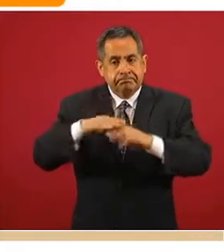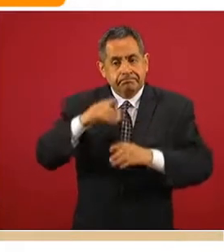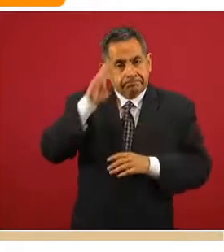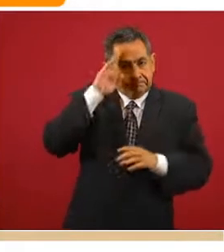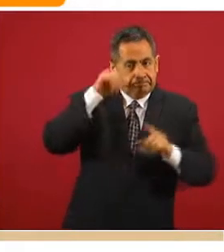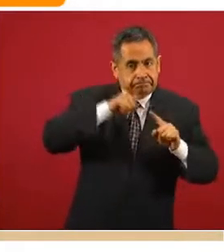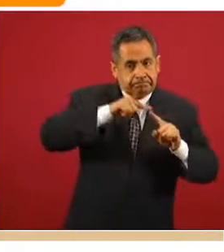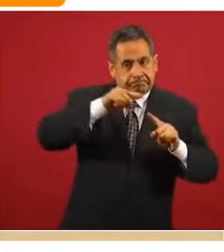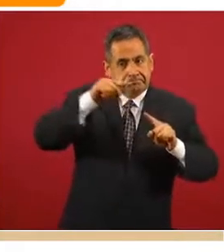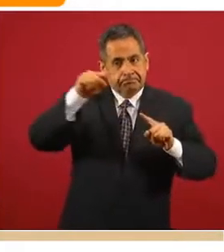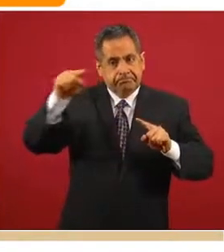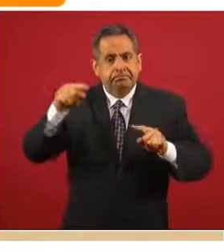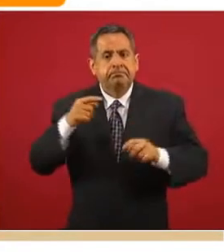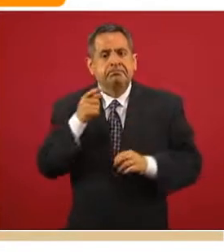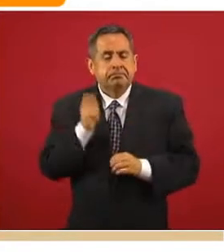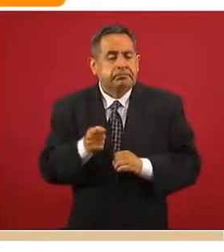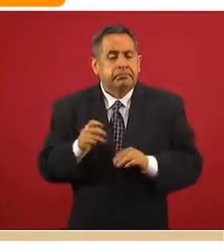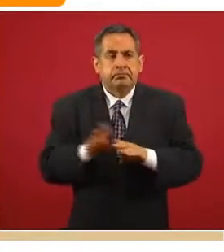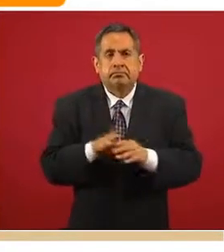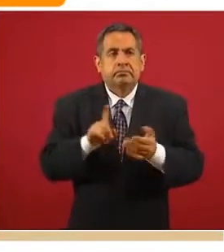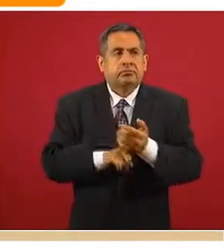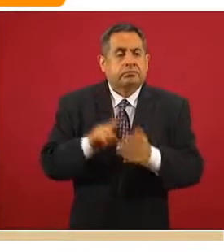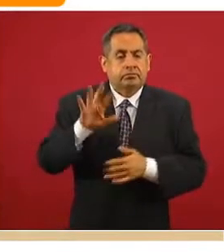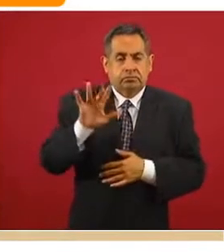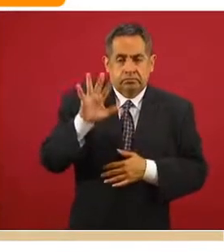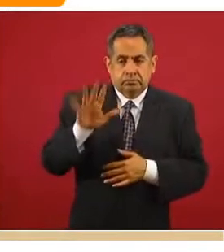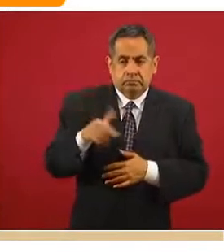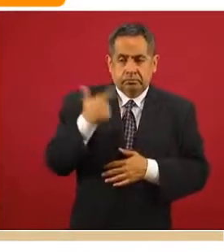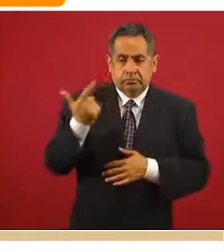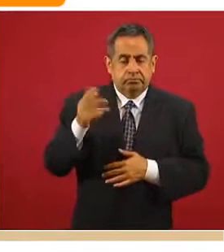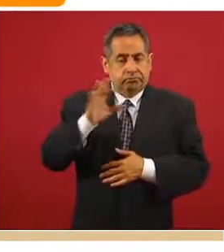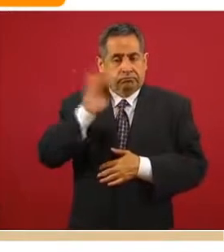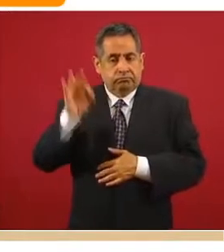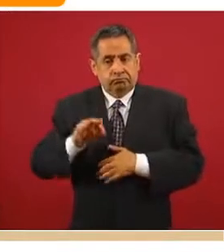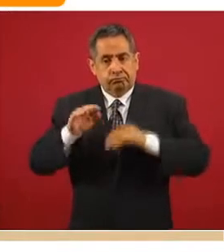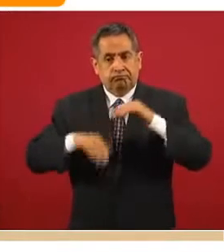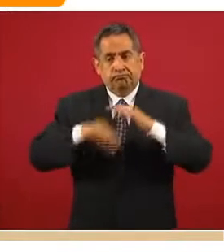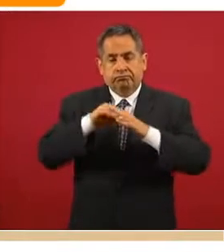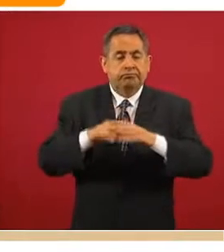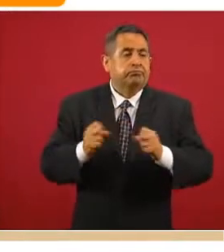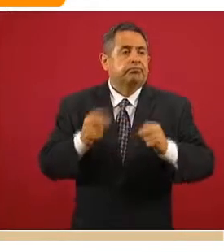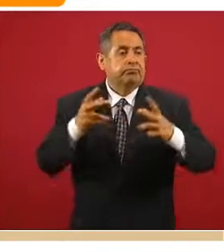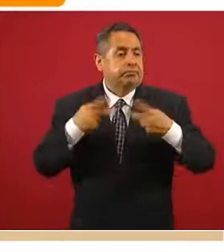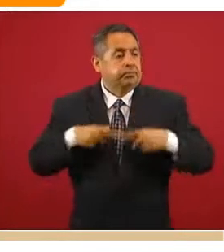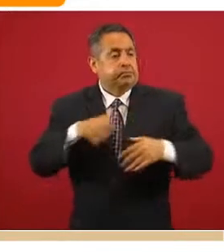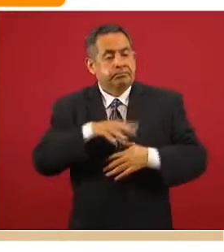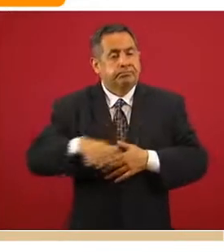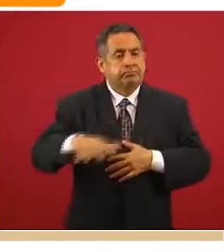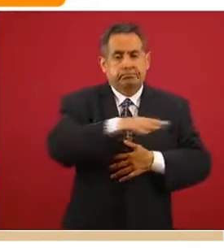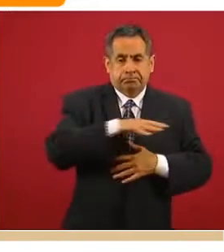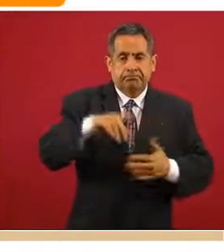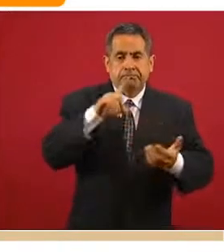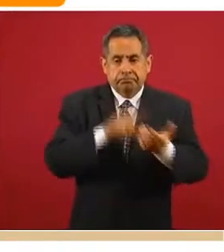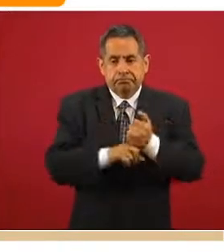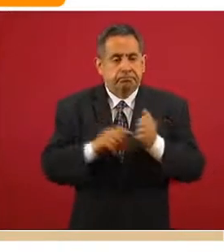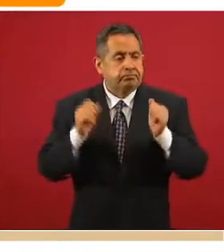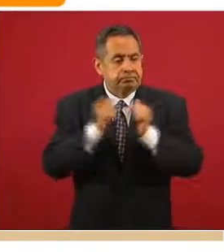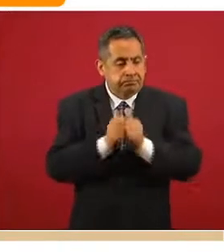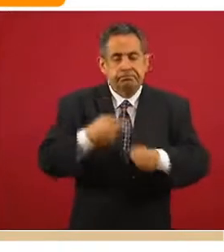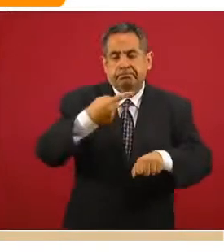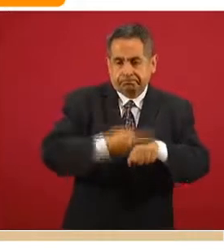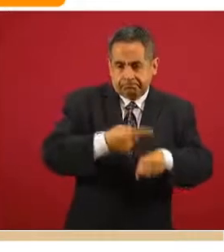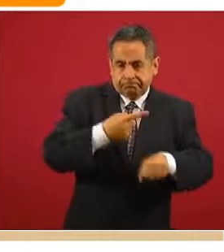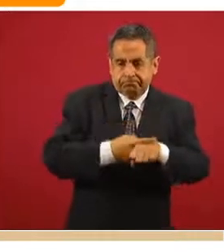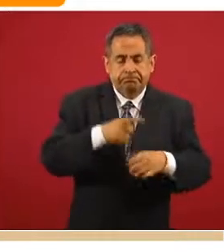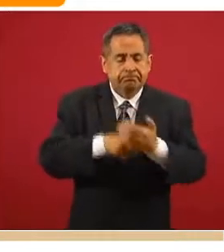gráfica y llegó al 57%. La proporción de personas que tuvieron una muestra positiva